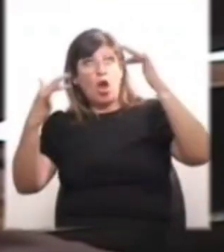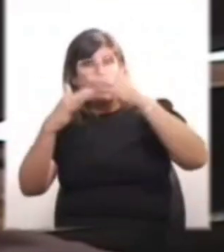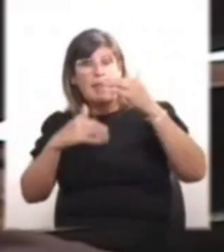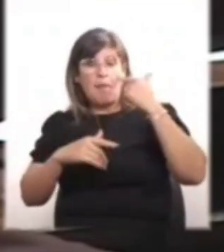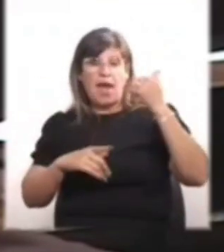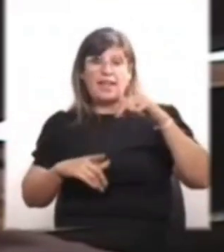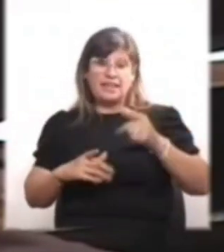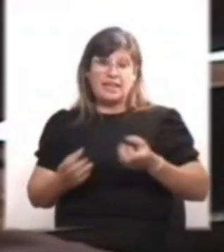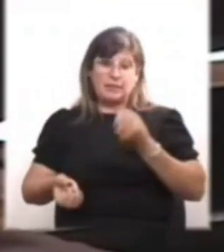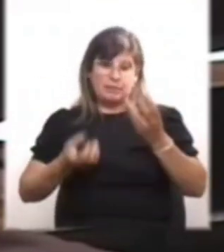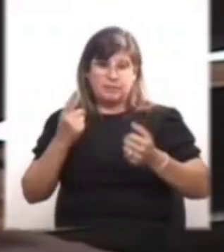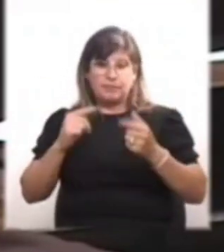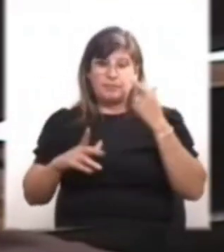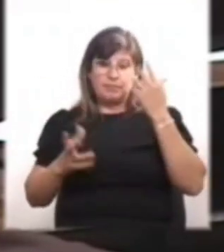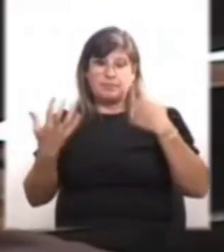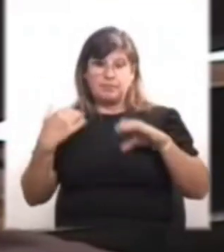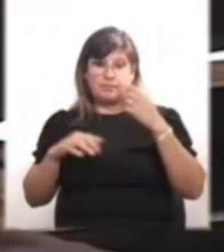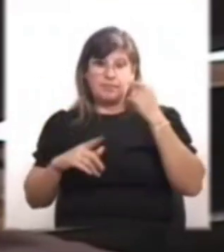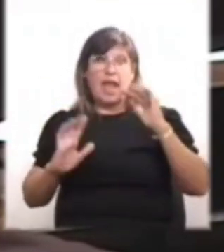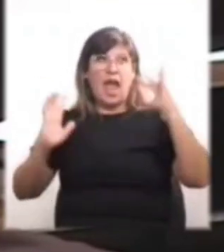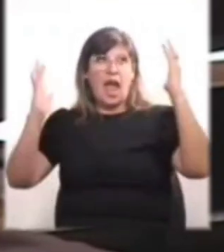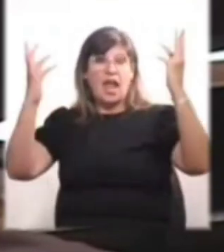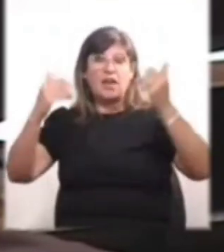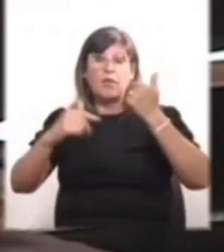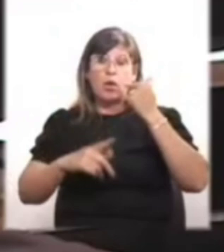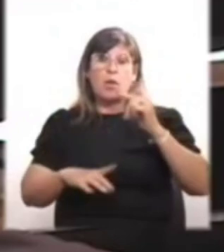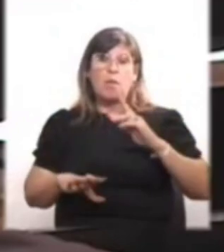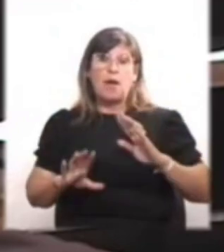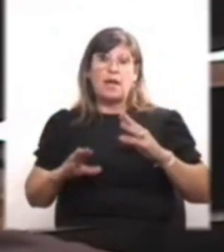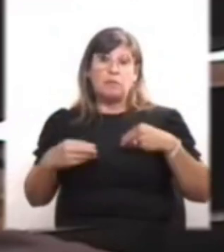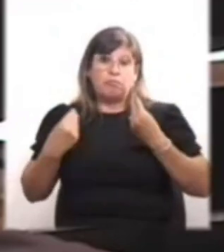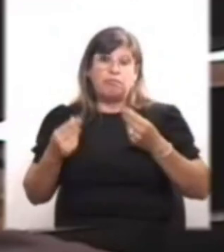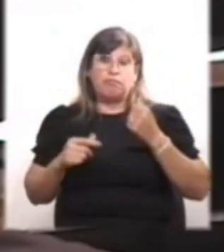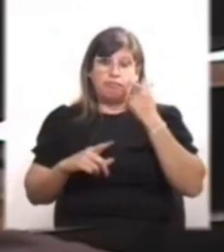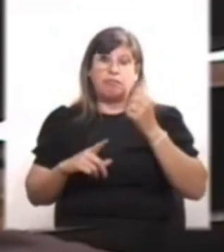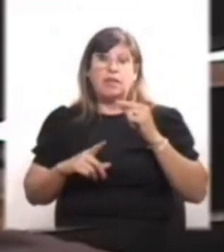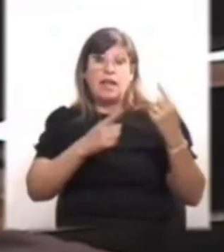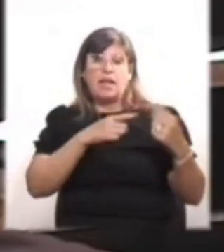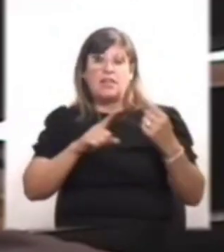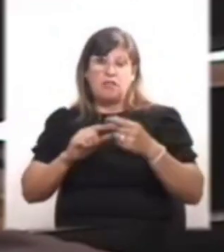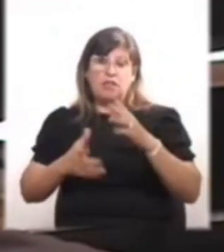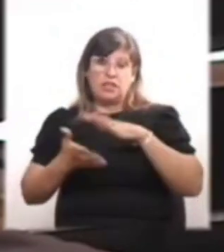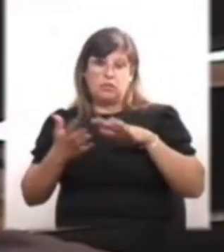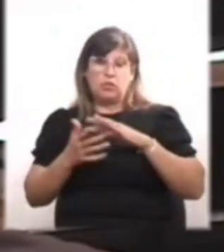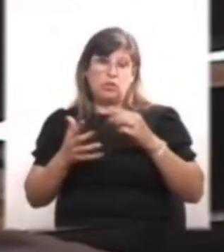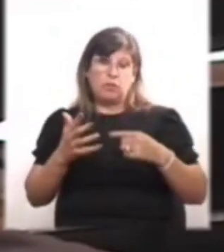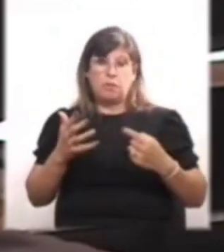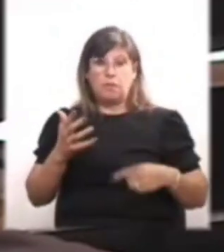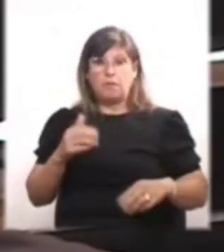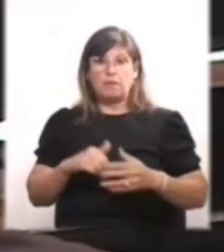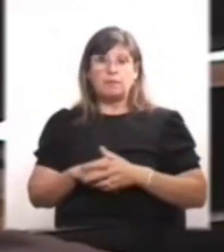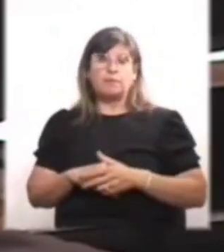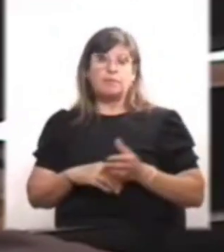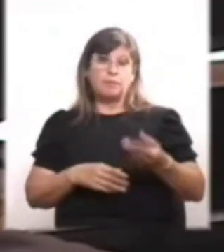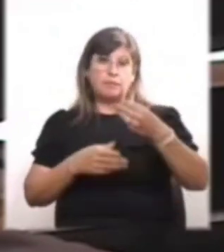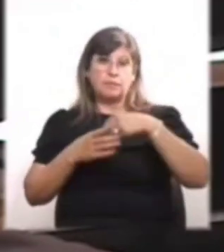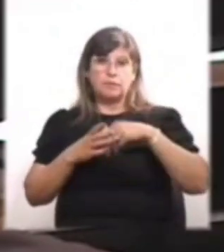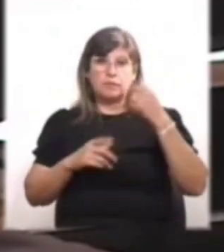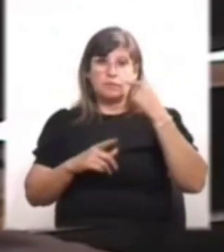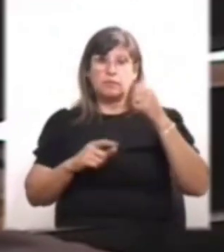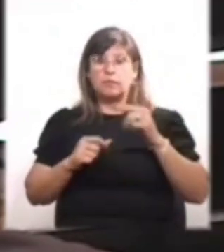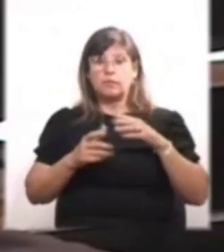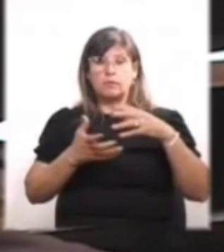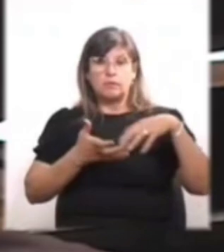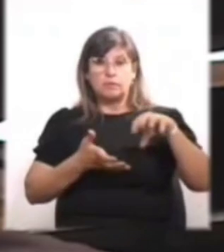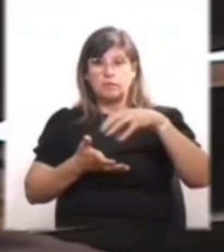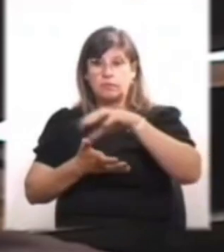plantas forestales tienen adaptaciones específicas para sobrevivir a diferentes condiciones, etcétera, etcétera. La incorporación de la